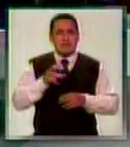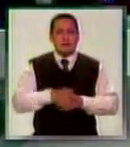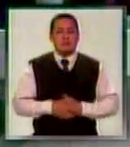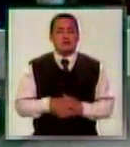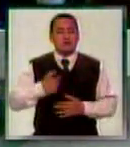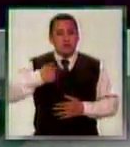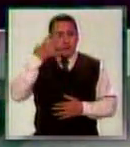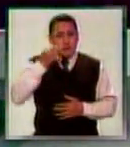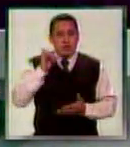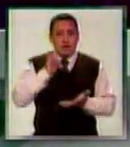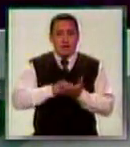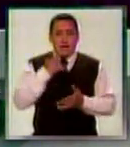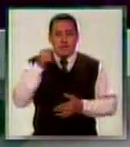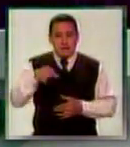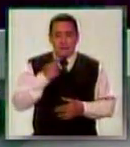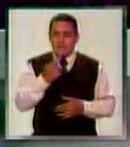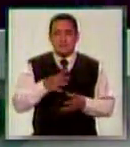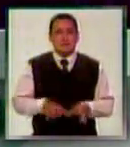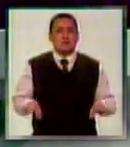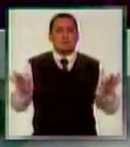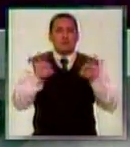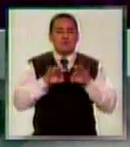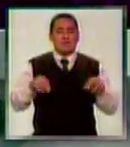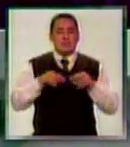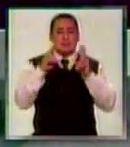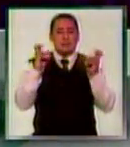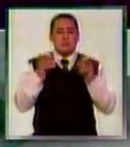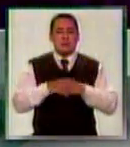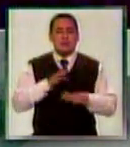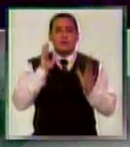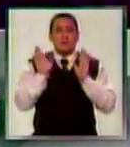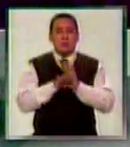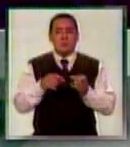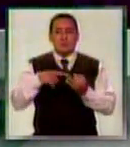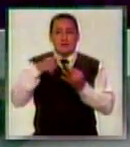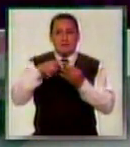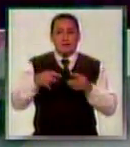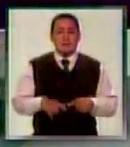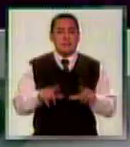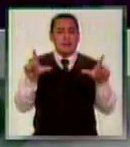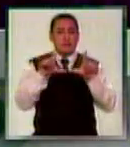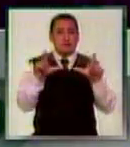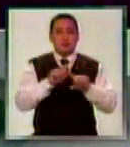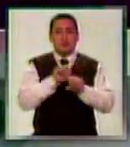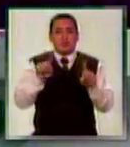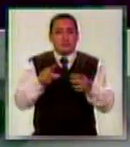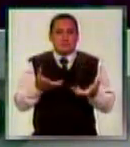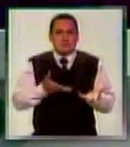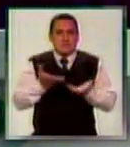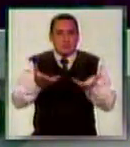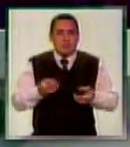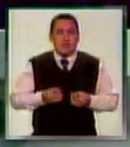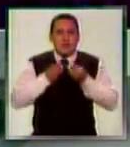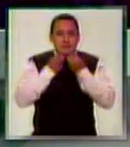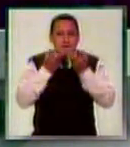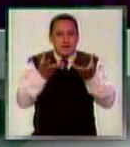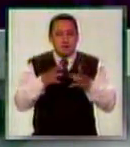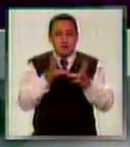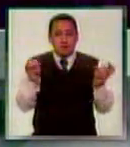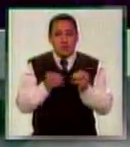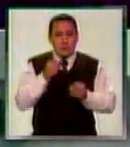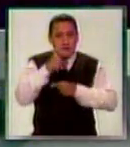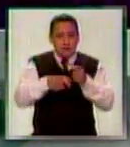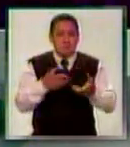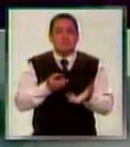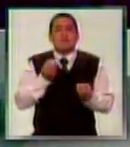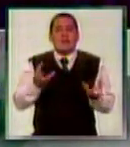yo creo que aquí es tan importante el tema que si los medios de comunicación no sirven para enviar los mensajes que la población necesita, ¿para